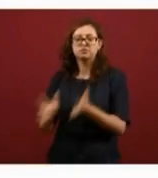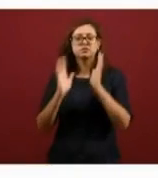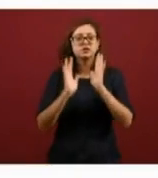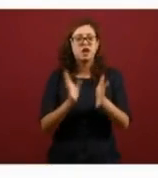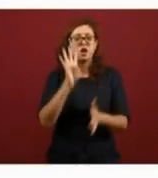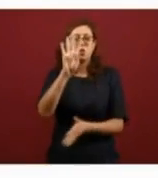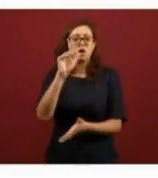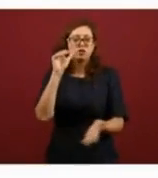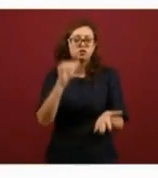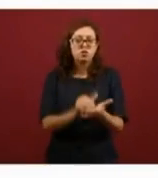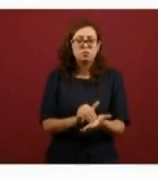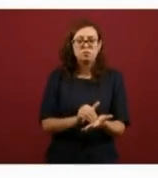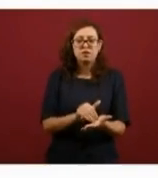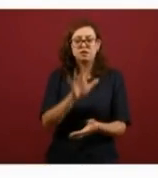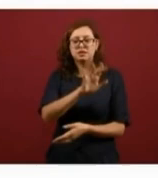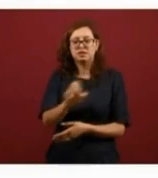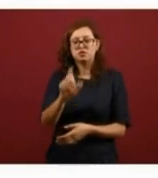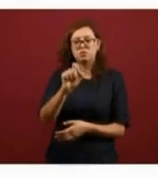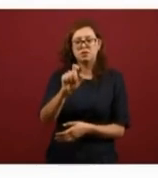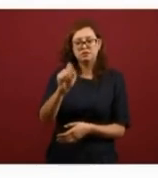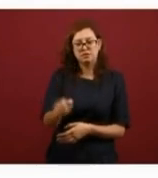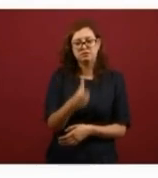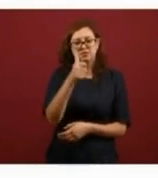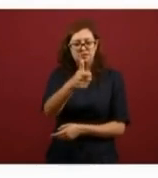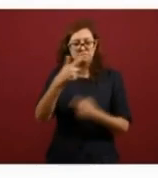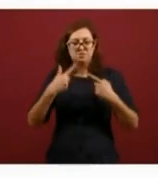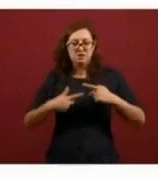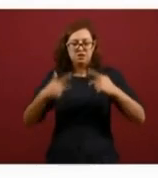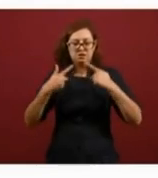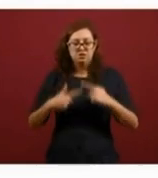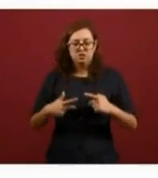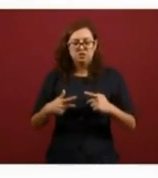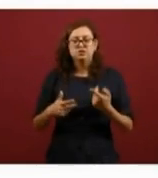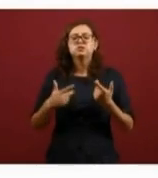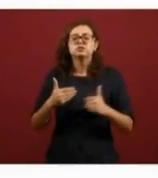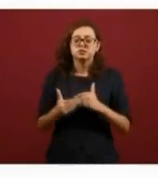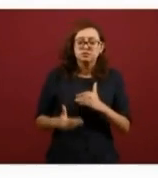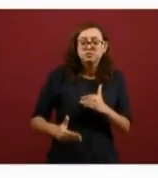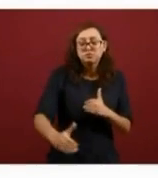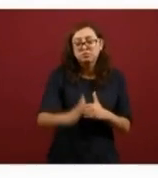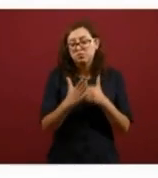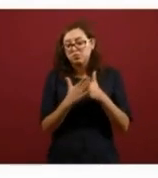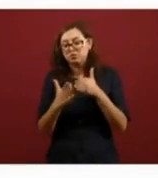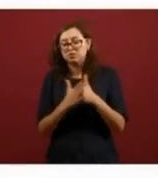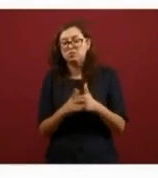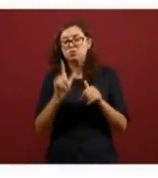4.526 beneficiarios y se tiene programado